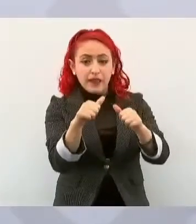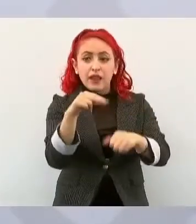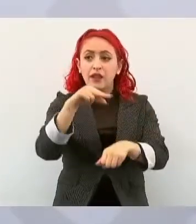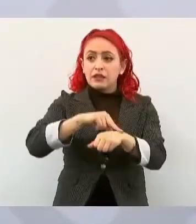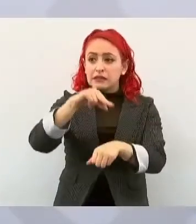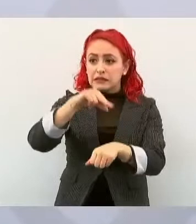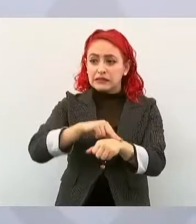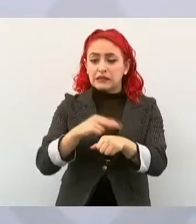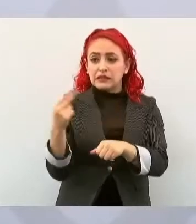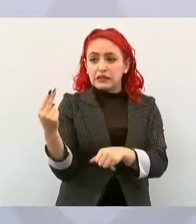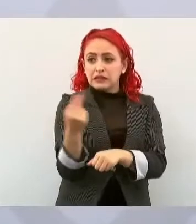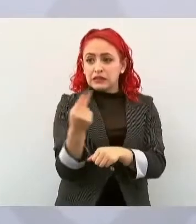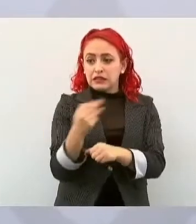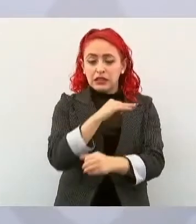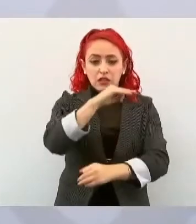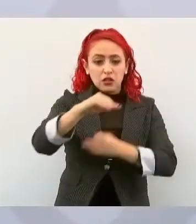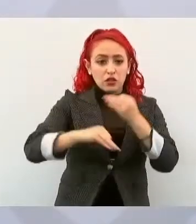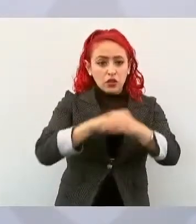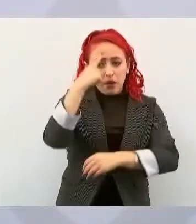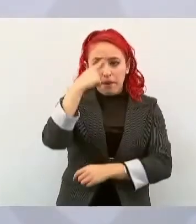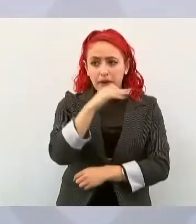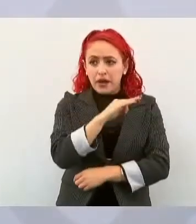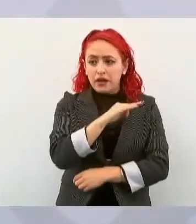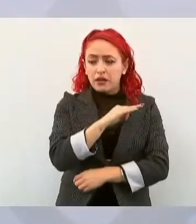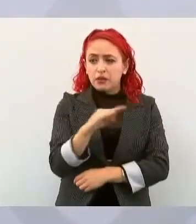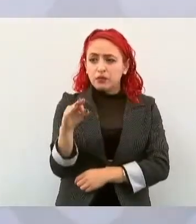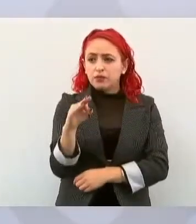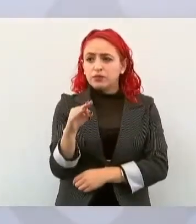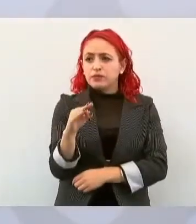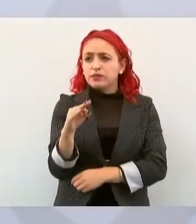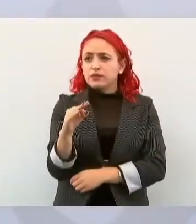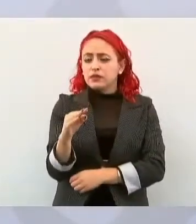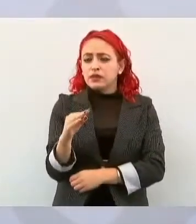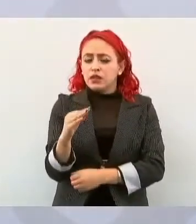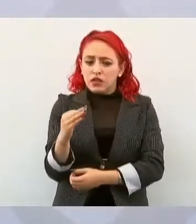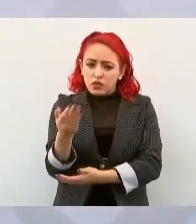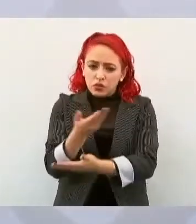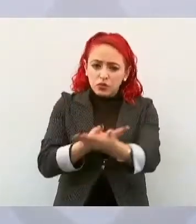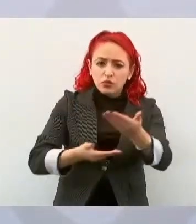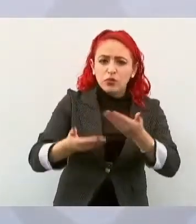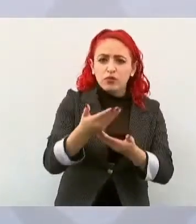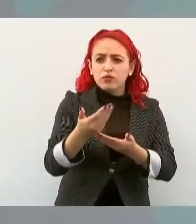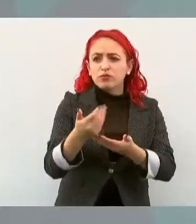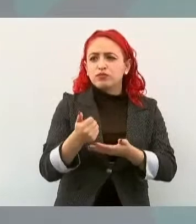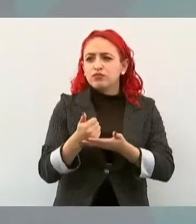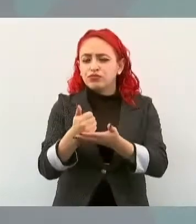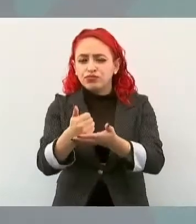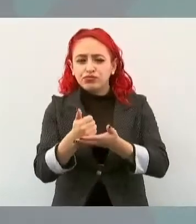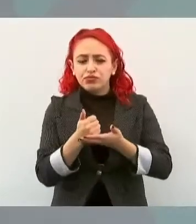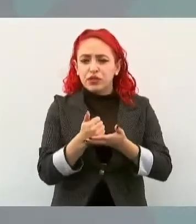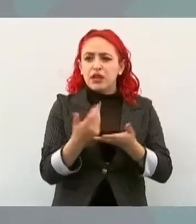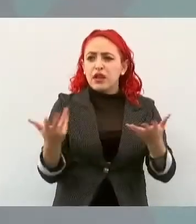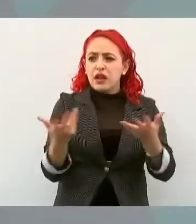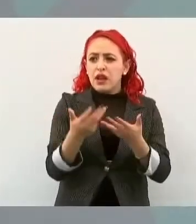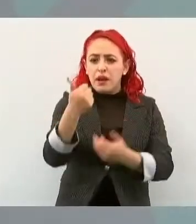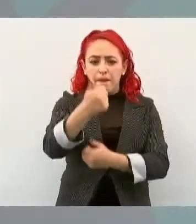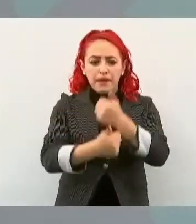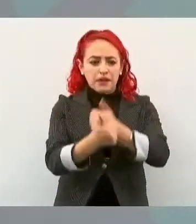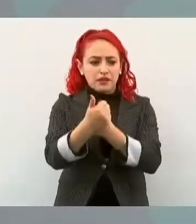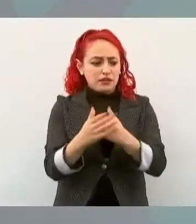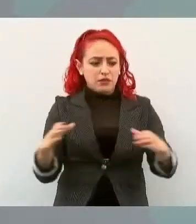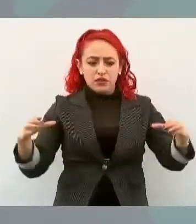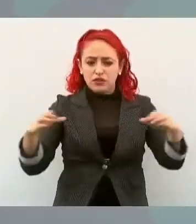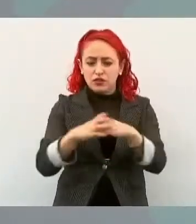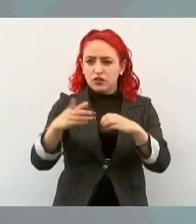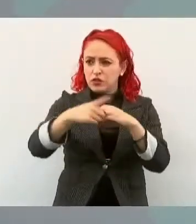esa necesidad de todos para unos y unos para todos. Y la participación de la acción